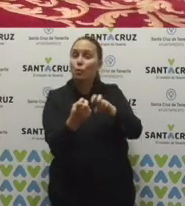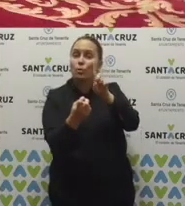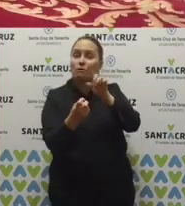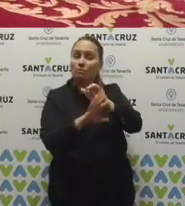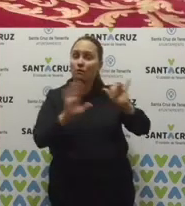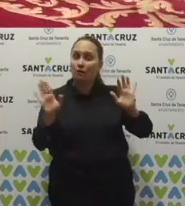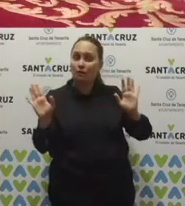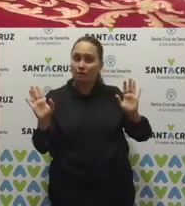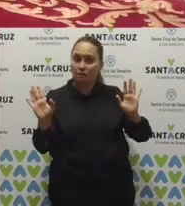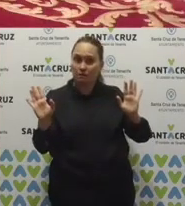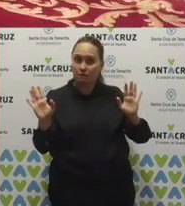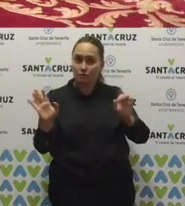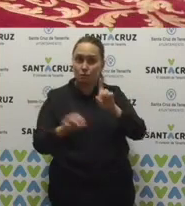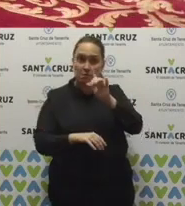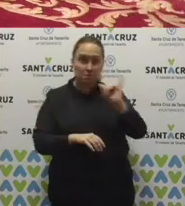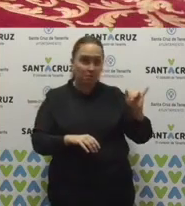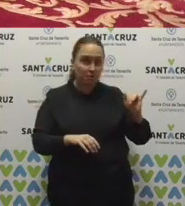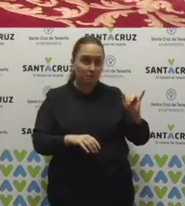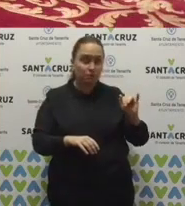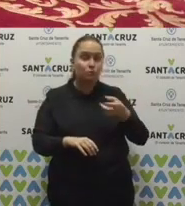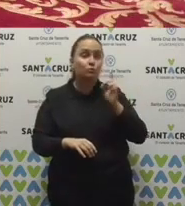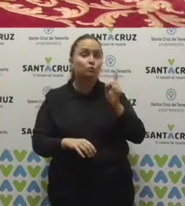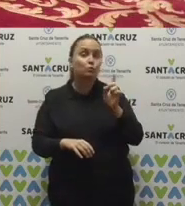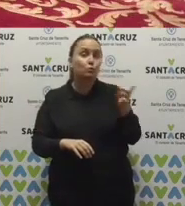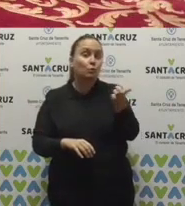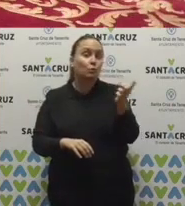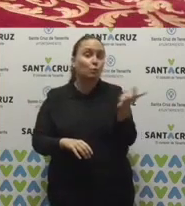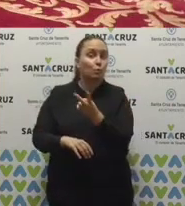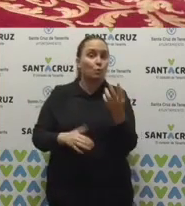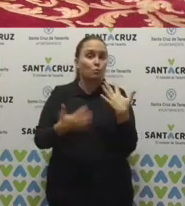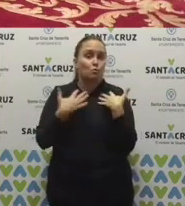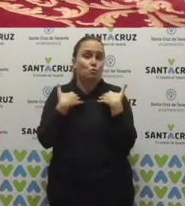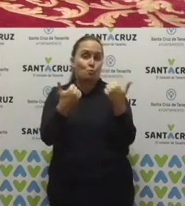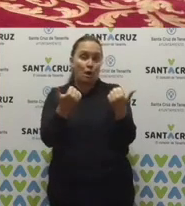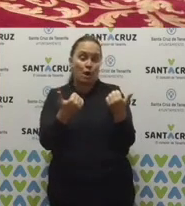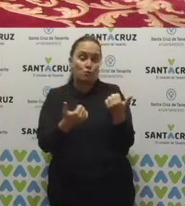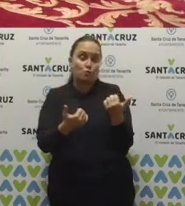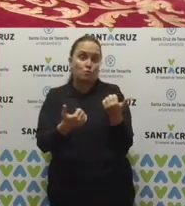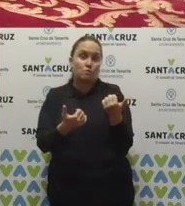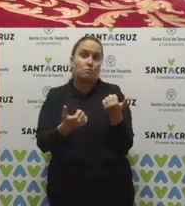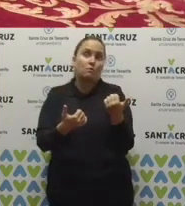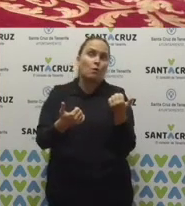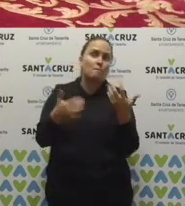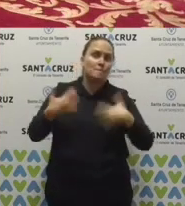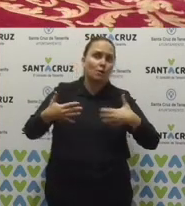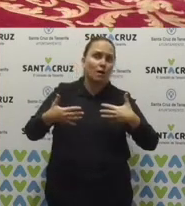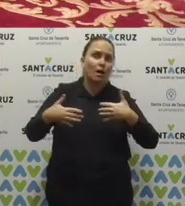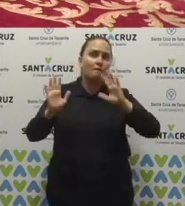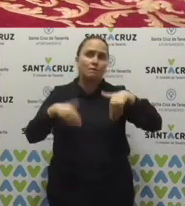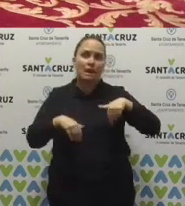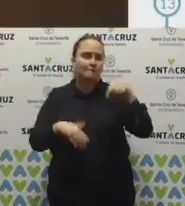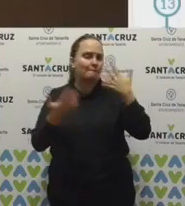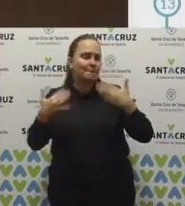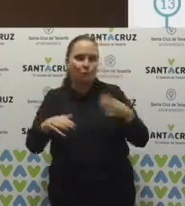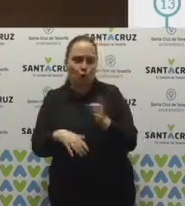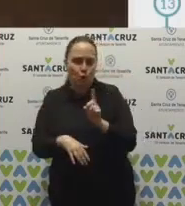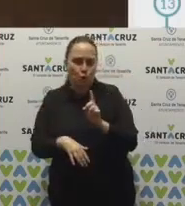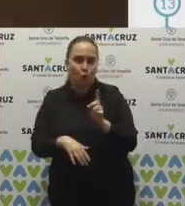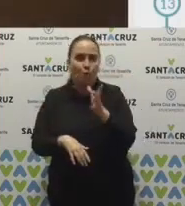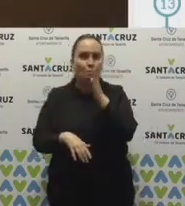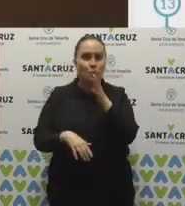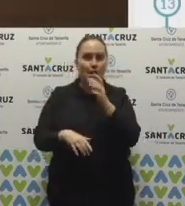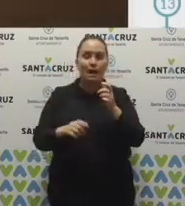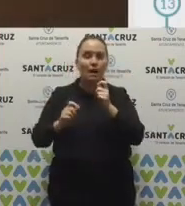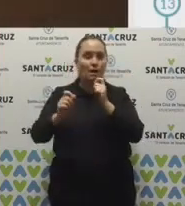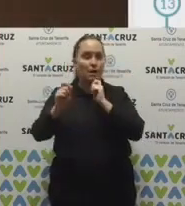solamente y fue cuando ustedes nos convocaron que por cierto nos habían convocado un miércoles y nos desconvocaron ese miércoles porque tenía